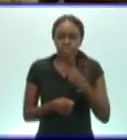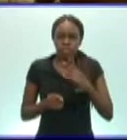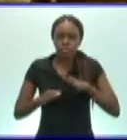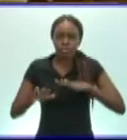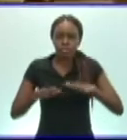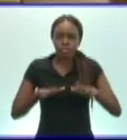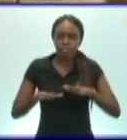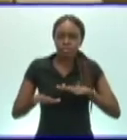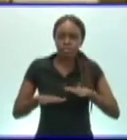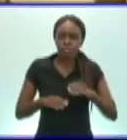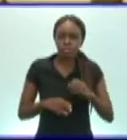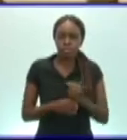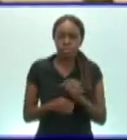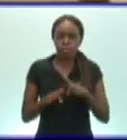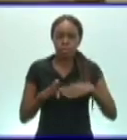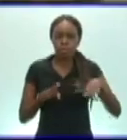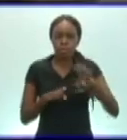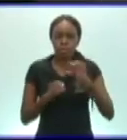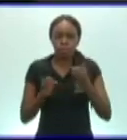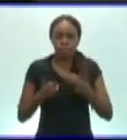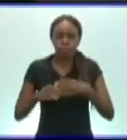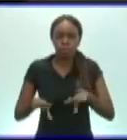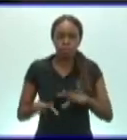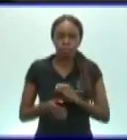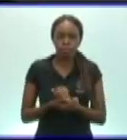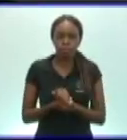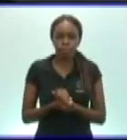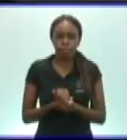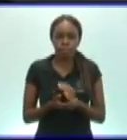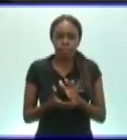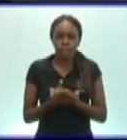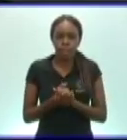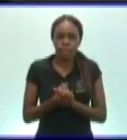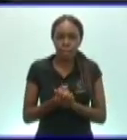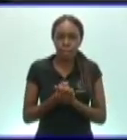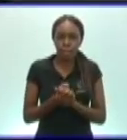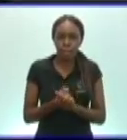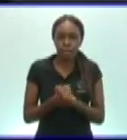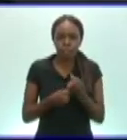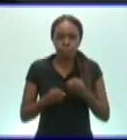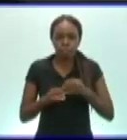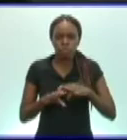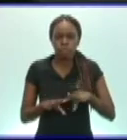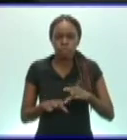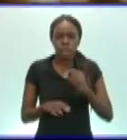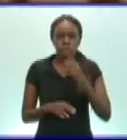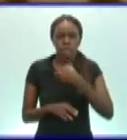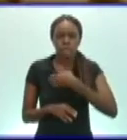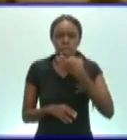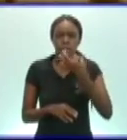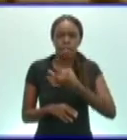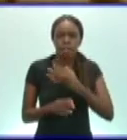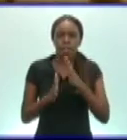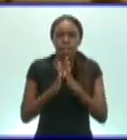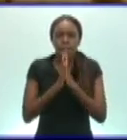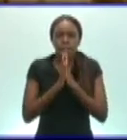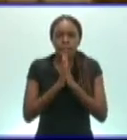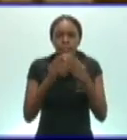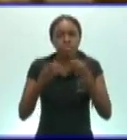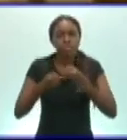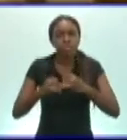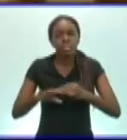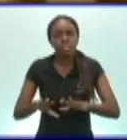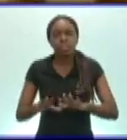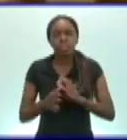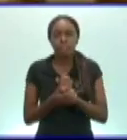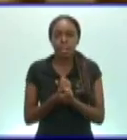el mayor renuncia a su cargo. Amigos comunes se acercan a Céspedes y le piden que por favor designe a